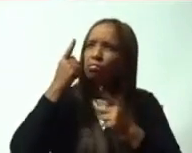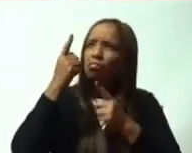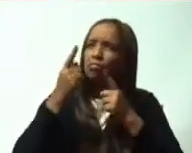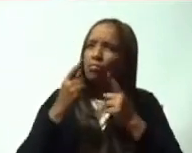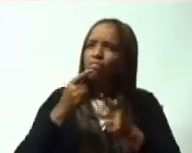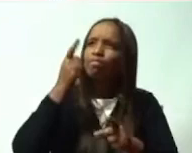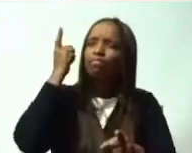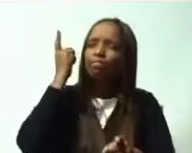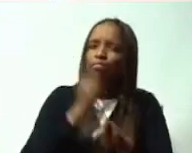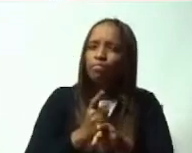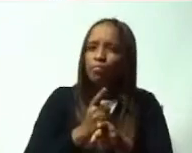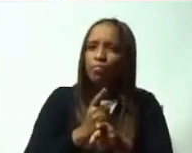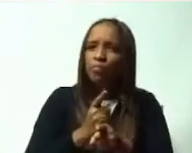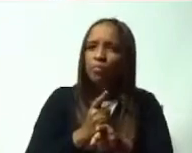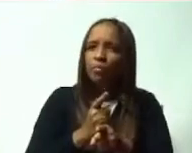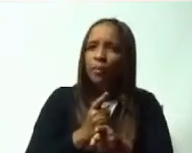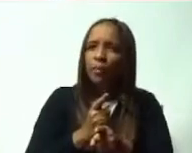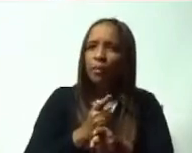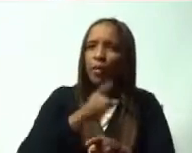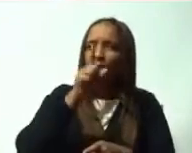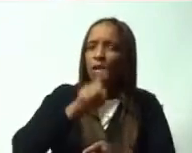administrar el silencio,